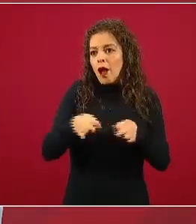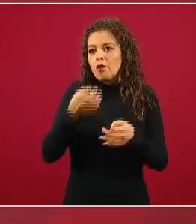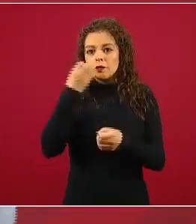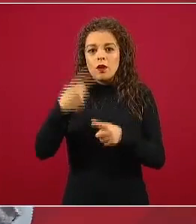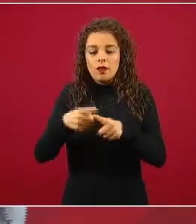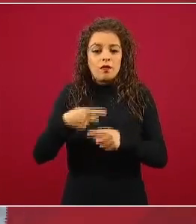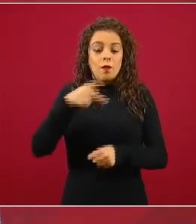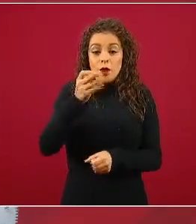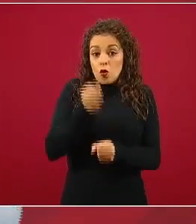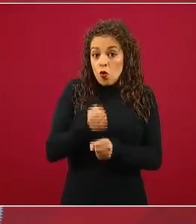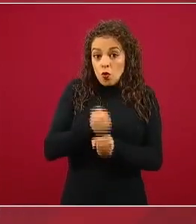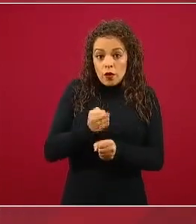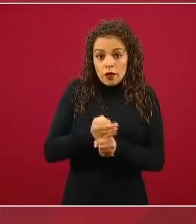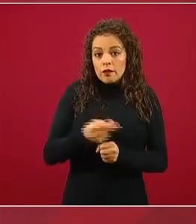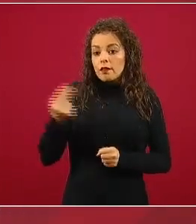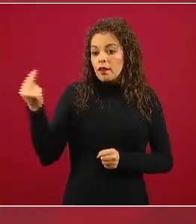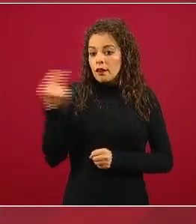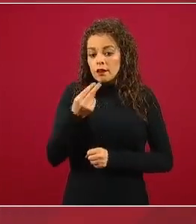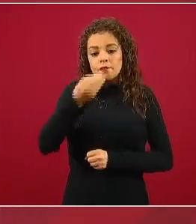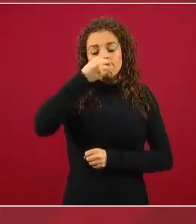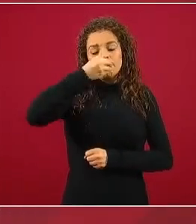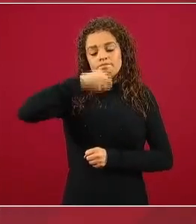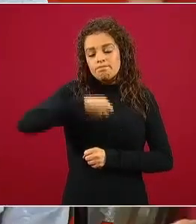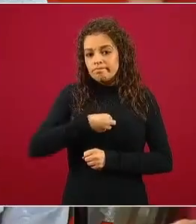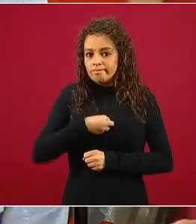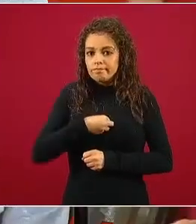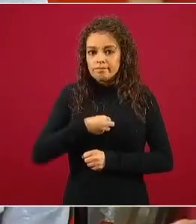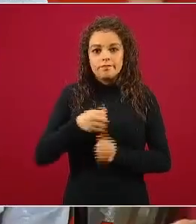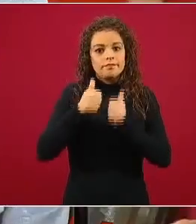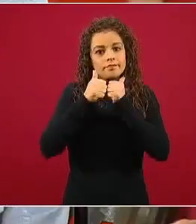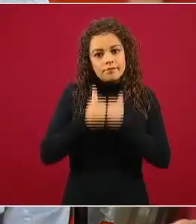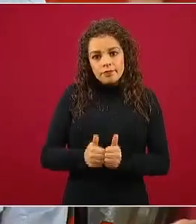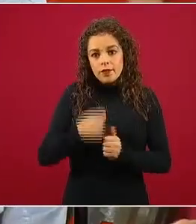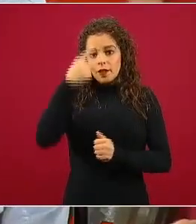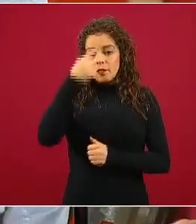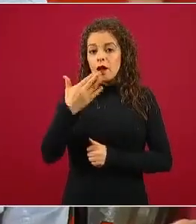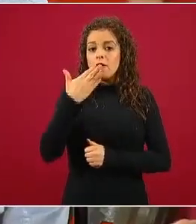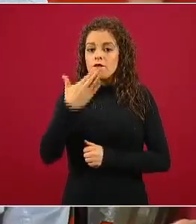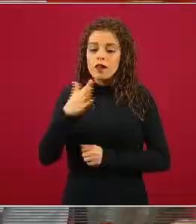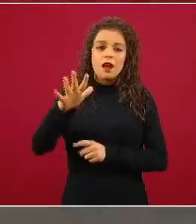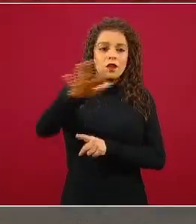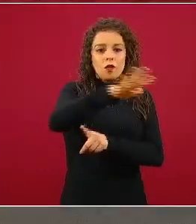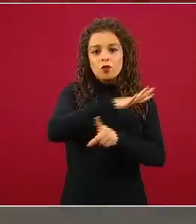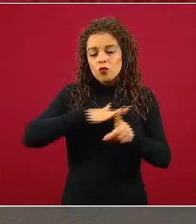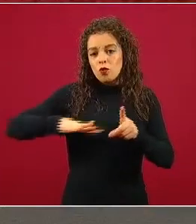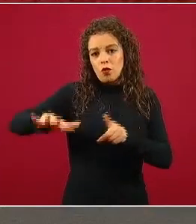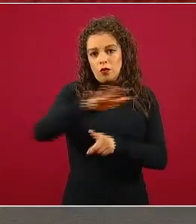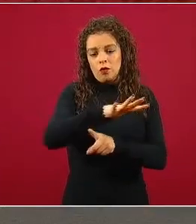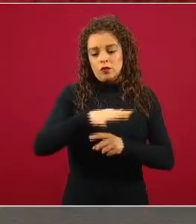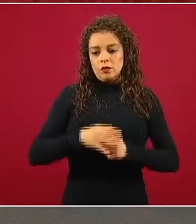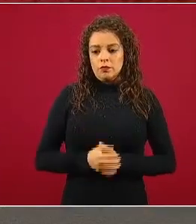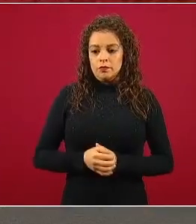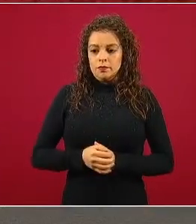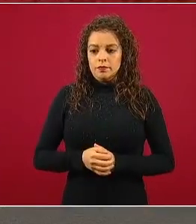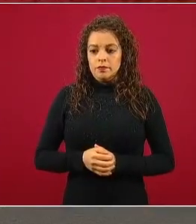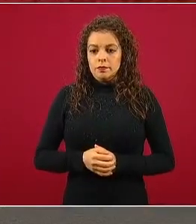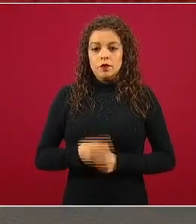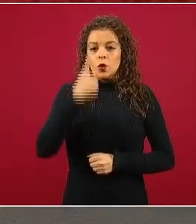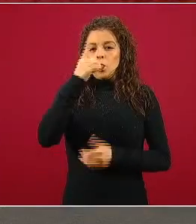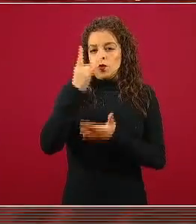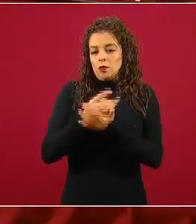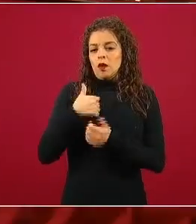tenemos que ajustarnos por el bien de todas y de todos a esto. Tú, Nada por favor. más iba a